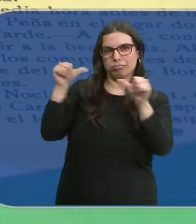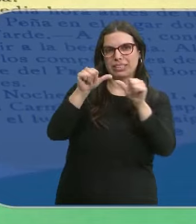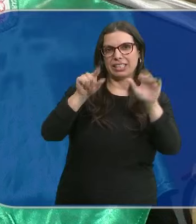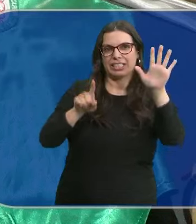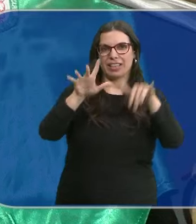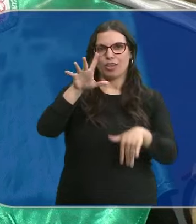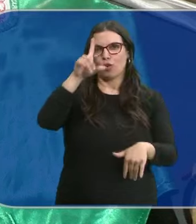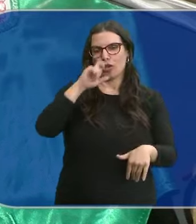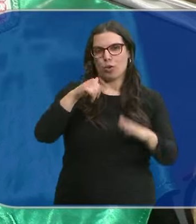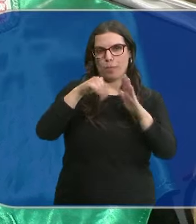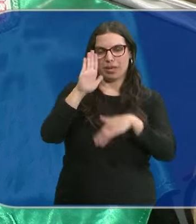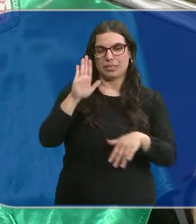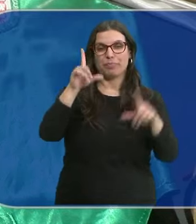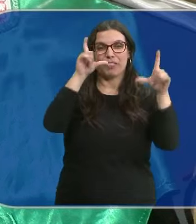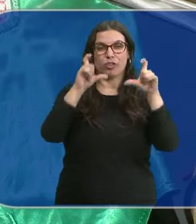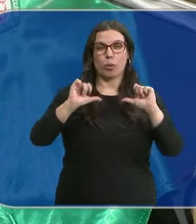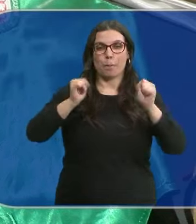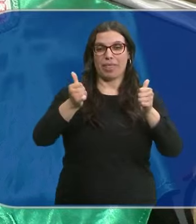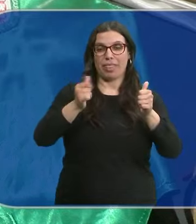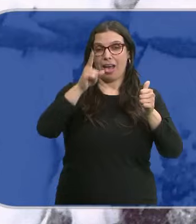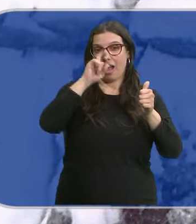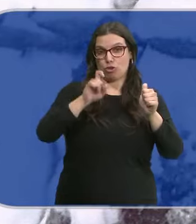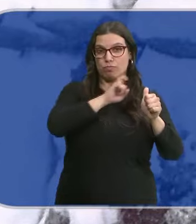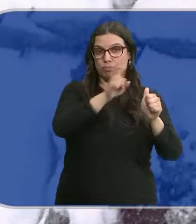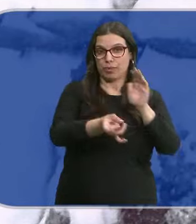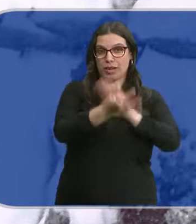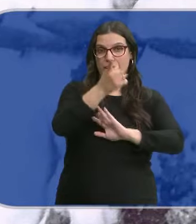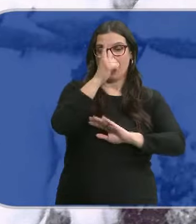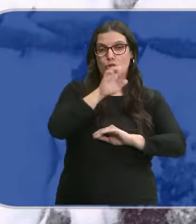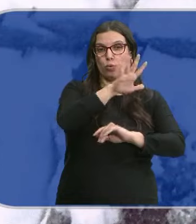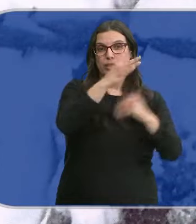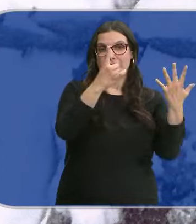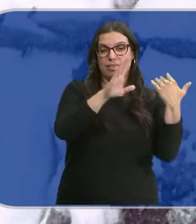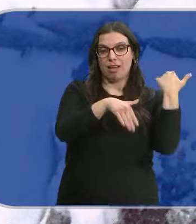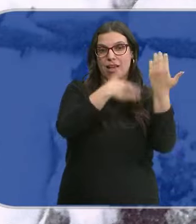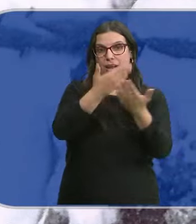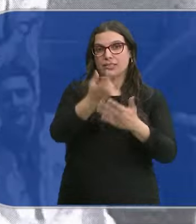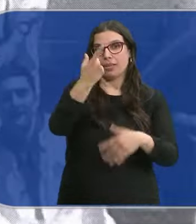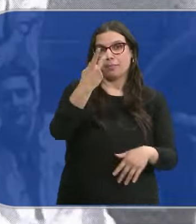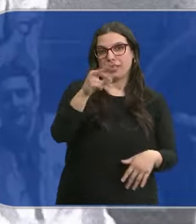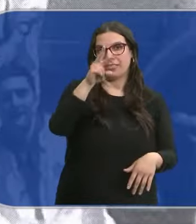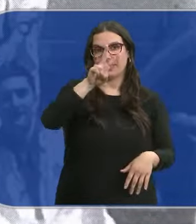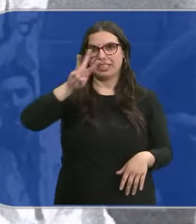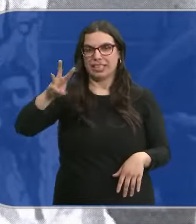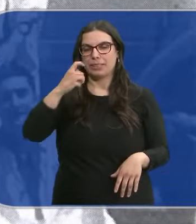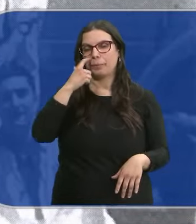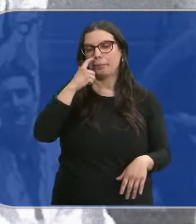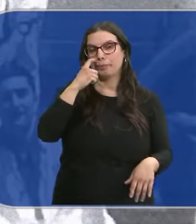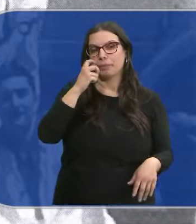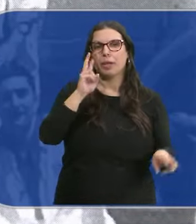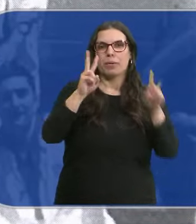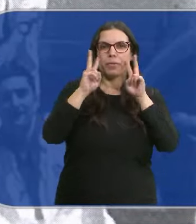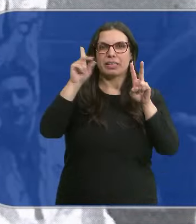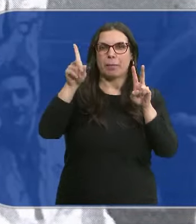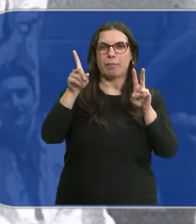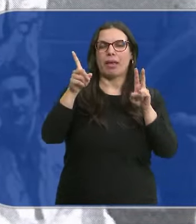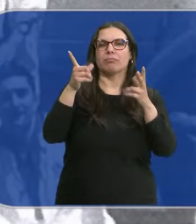años. Las instantáneas datan desde el año de su fundación, 1956, hasta 2023. Además, se pueden ver